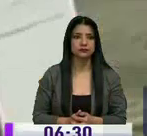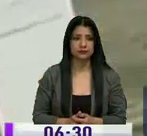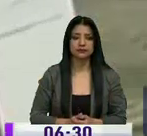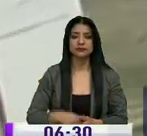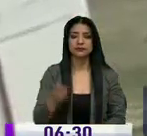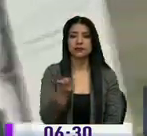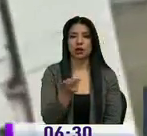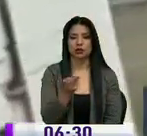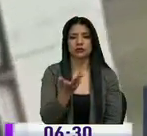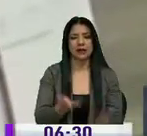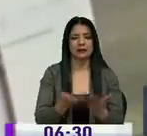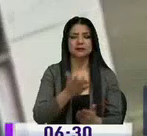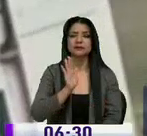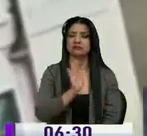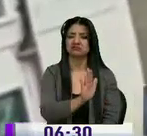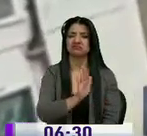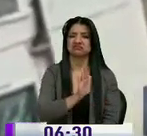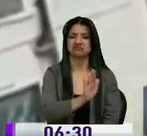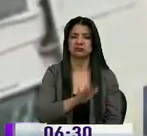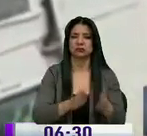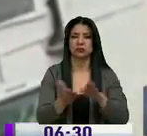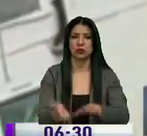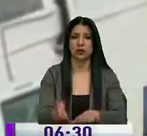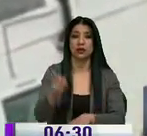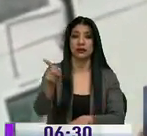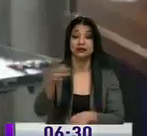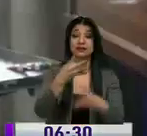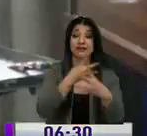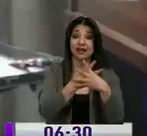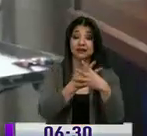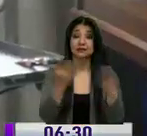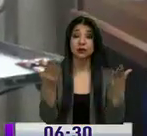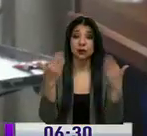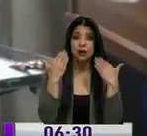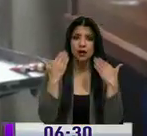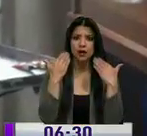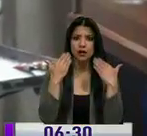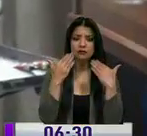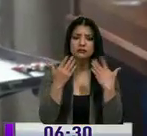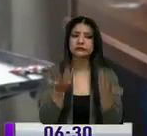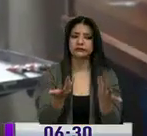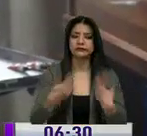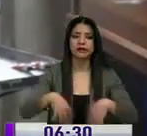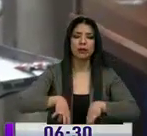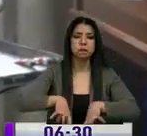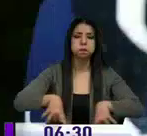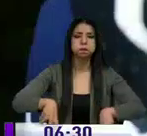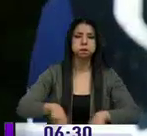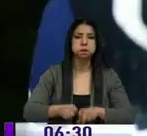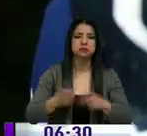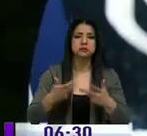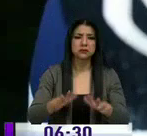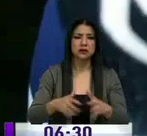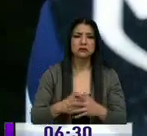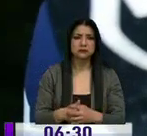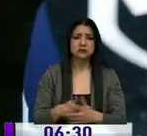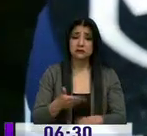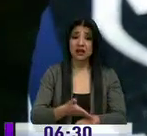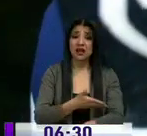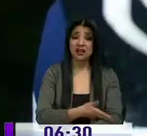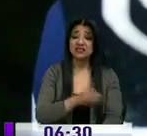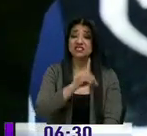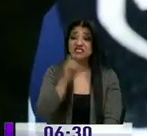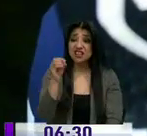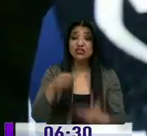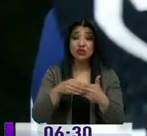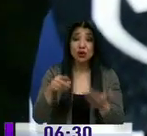aseguran que en el reclusorio del puerto principal se encontraron con corrupción desde el primer día no que siendo las por cada uno y tenemos que